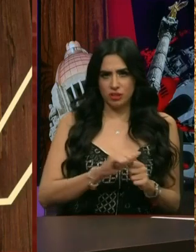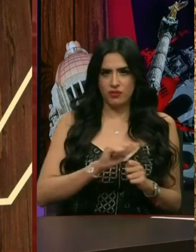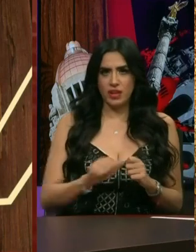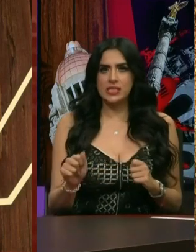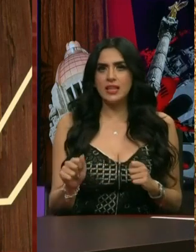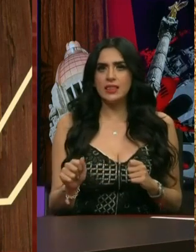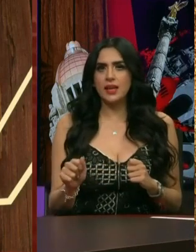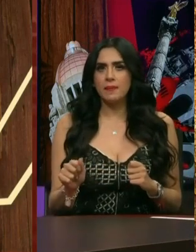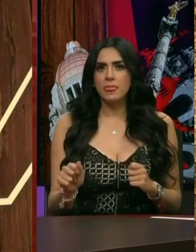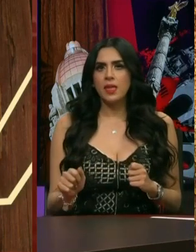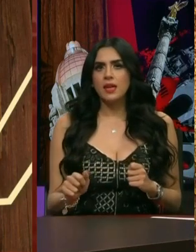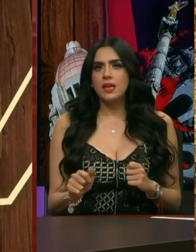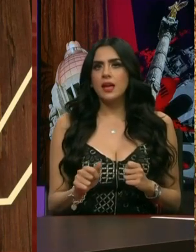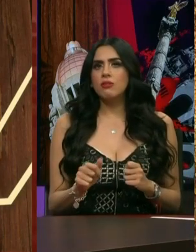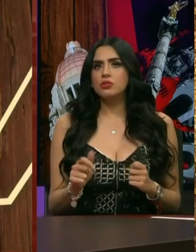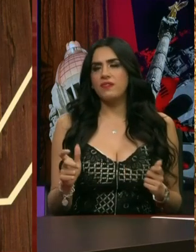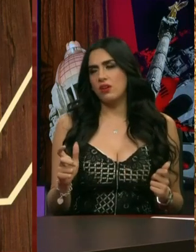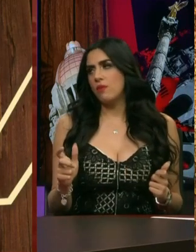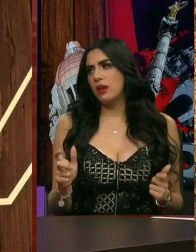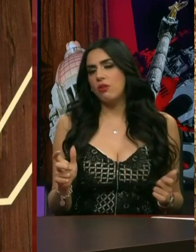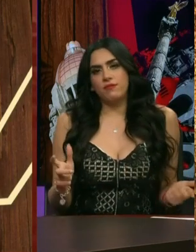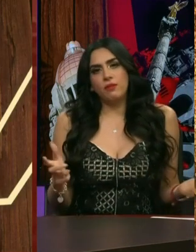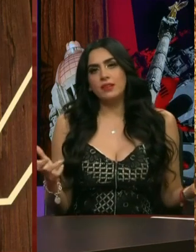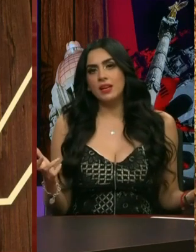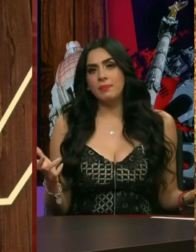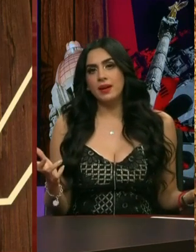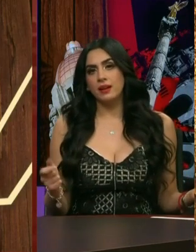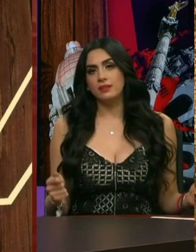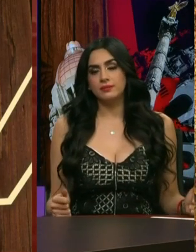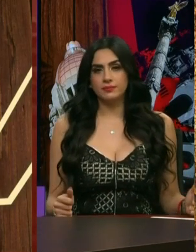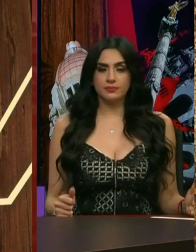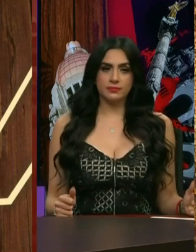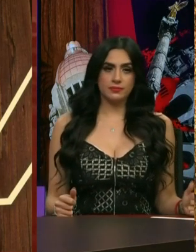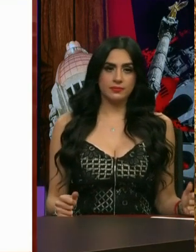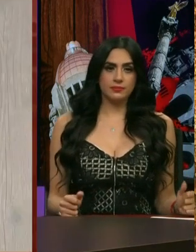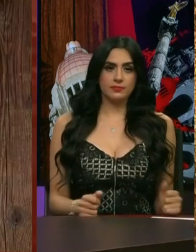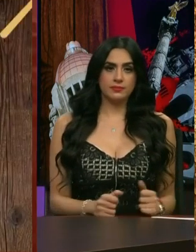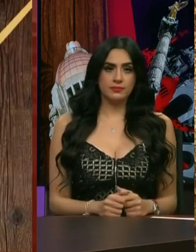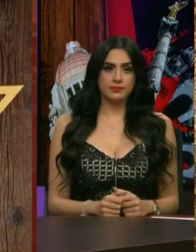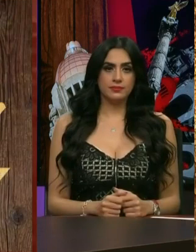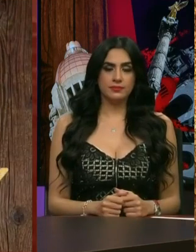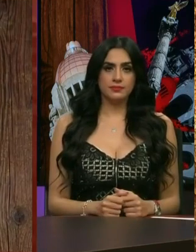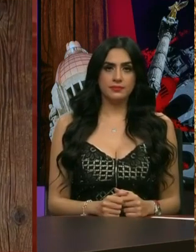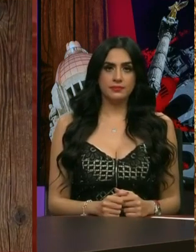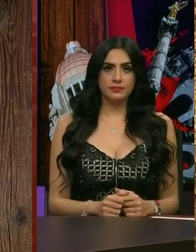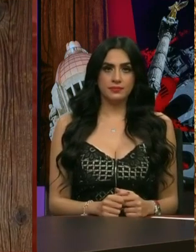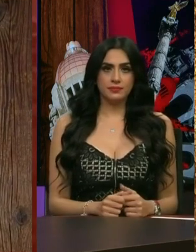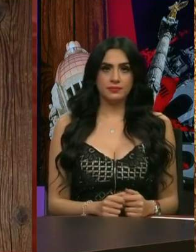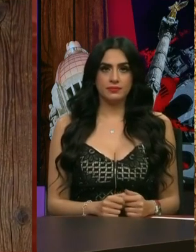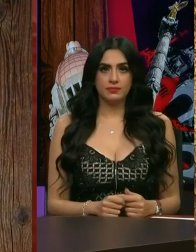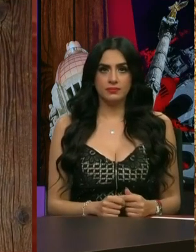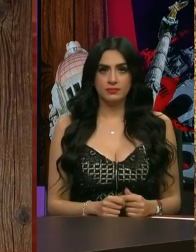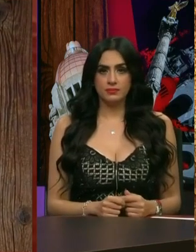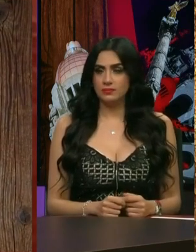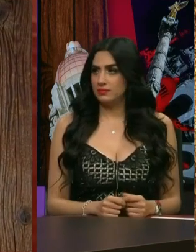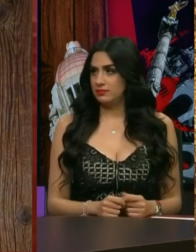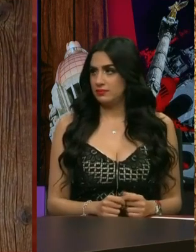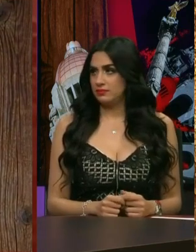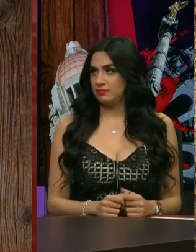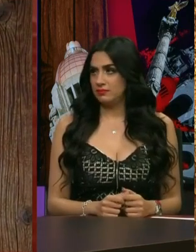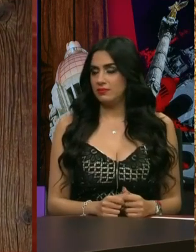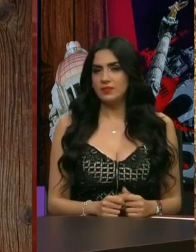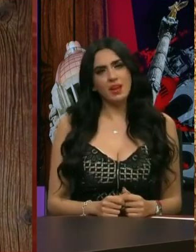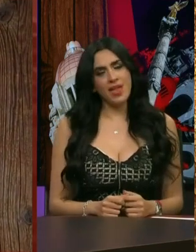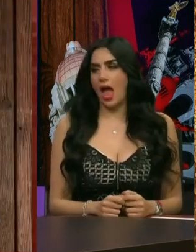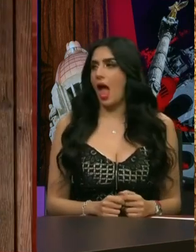verde fosforescente y que no sufra como en el golf. Lo va está a tener bien, que pagar. Pero si tiene la lana, no es lo de menos. Está diciendo que